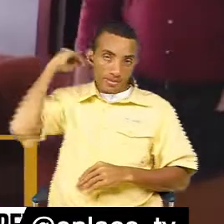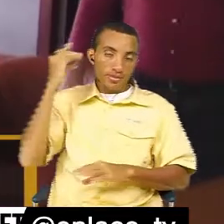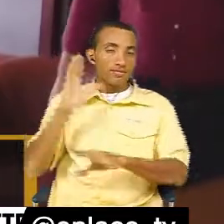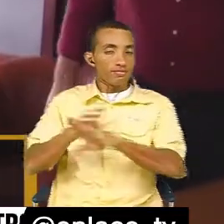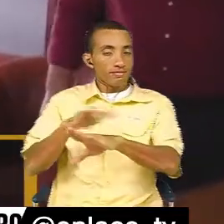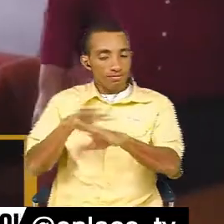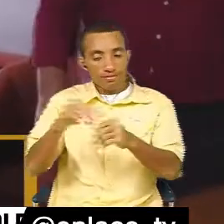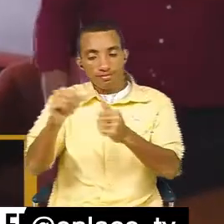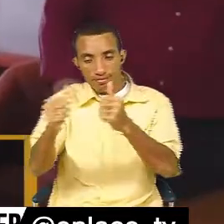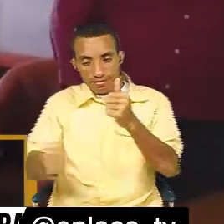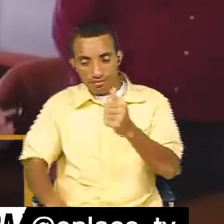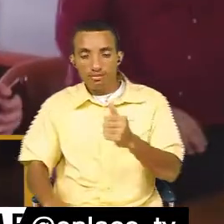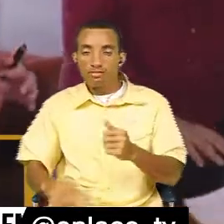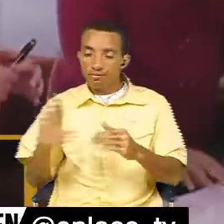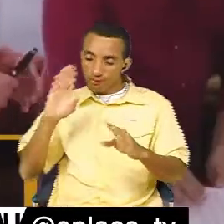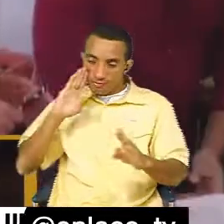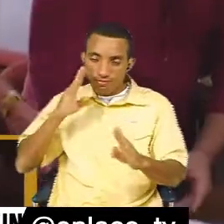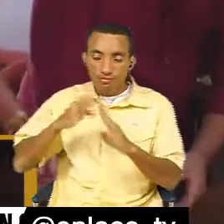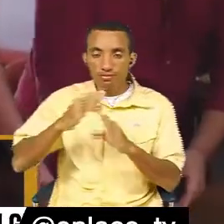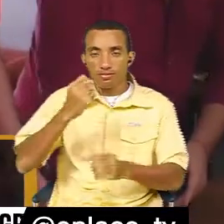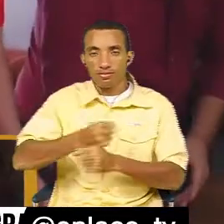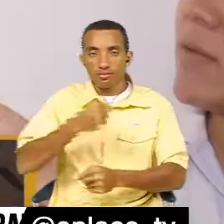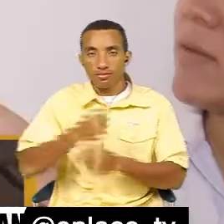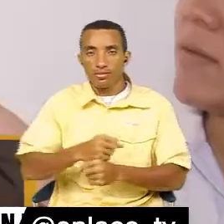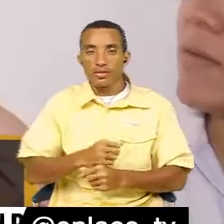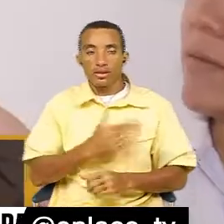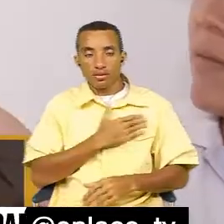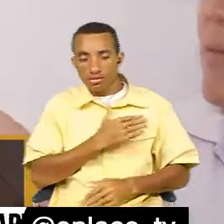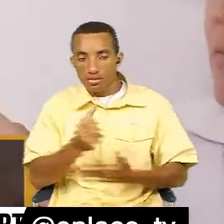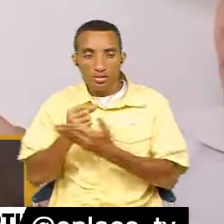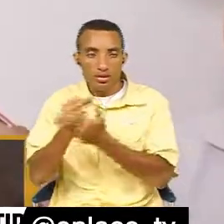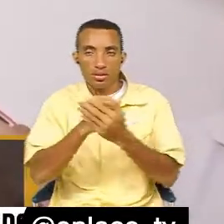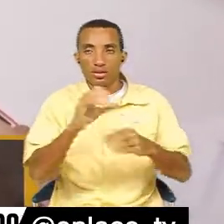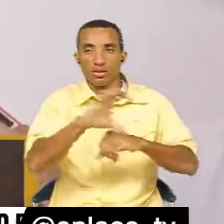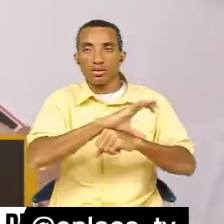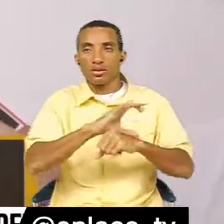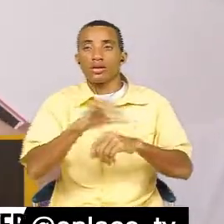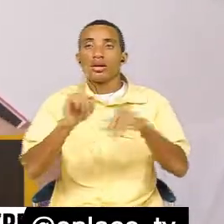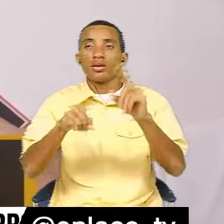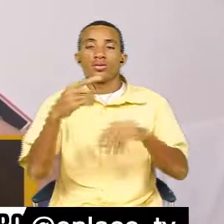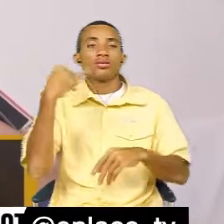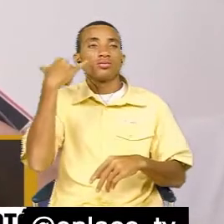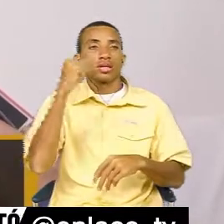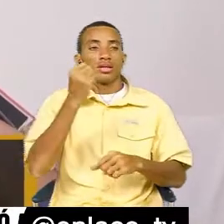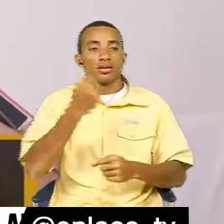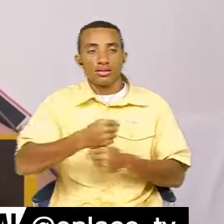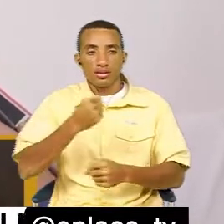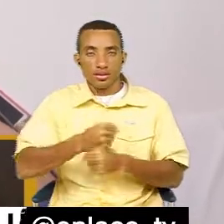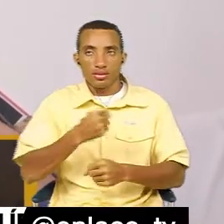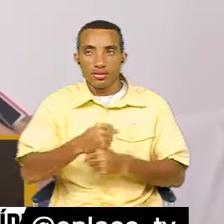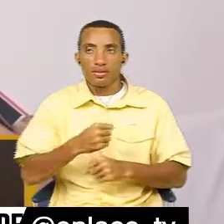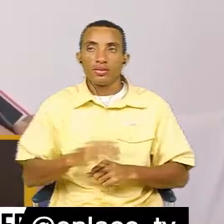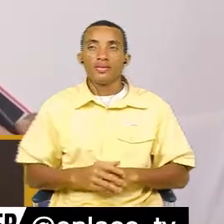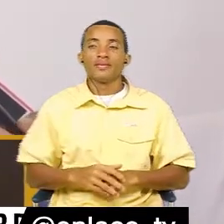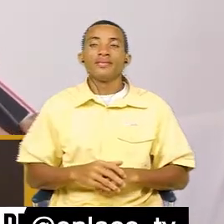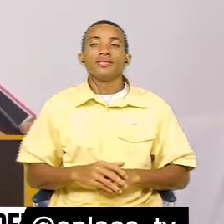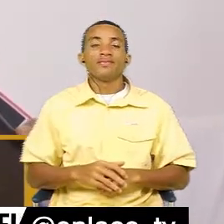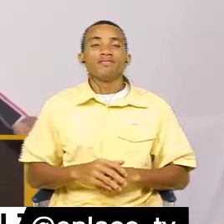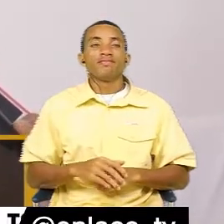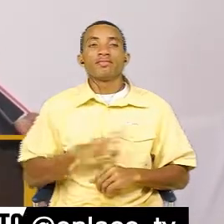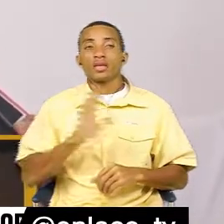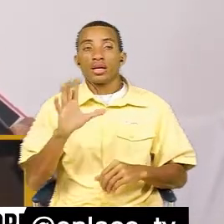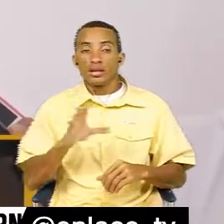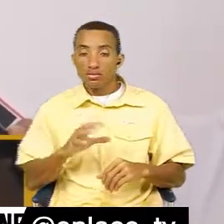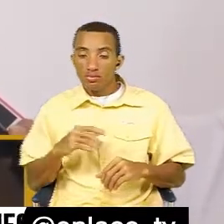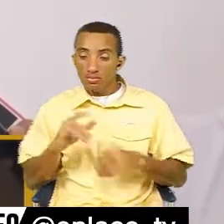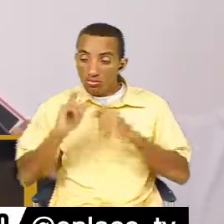colaboradores compromiso por lo que se hace en beneficio de la ciudad. Algunos ya están trabajando porque la dinámica es así. Los que se